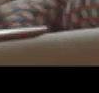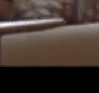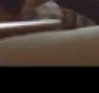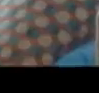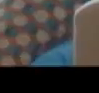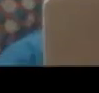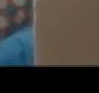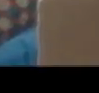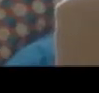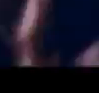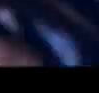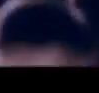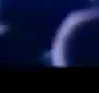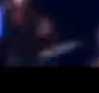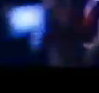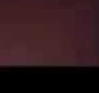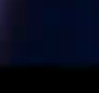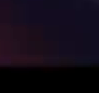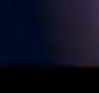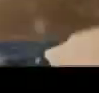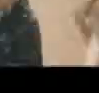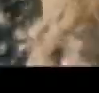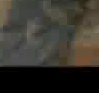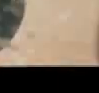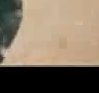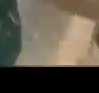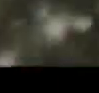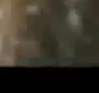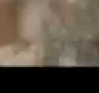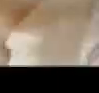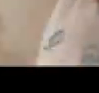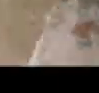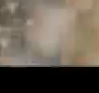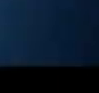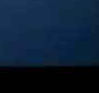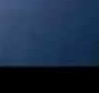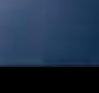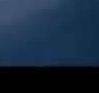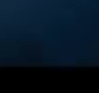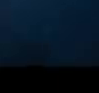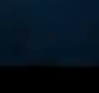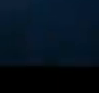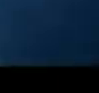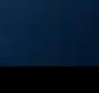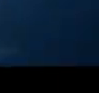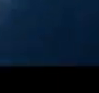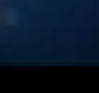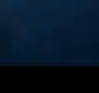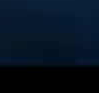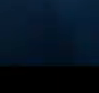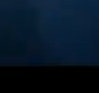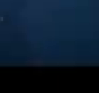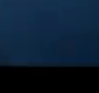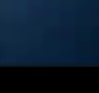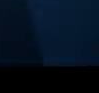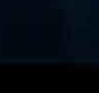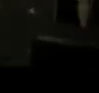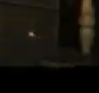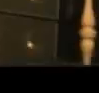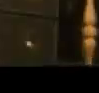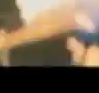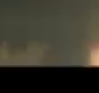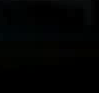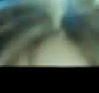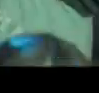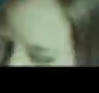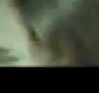un amigo fiel. Crea grupos. No hables del club de la pelea. Y nunca, pero nunca, nunca rompas nuestro juramento.